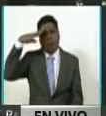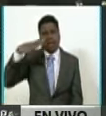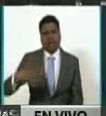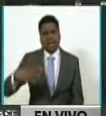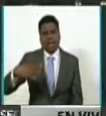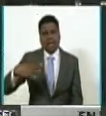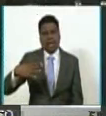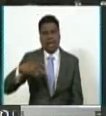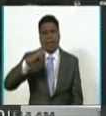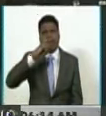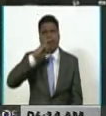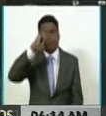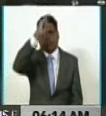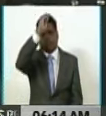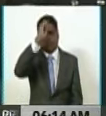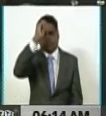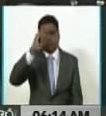Zamora.